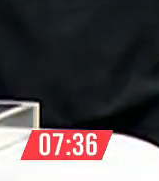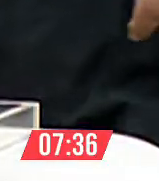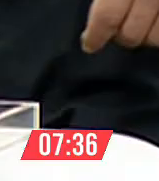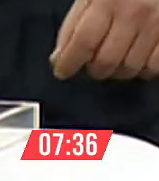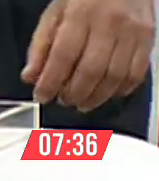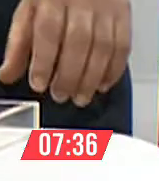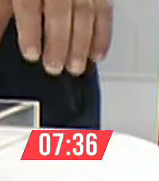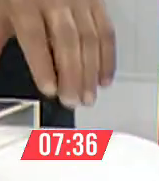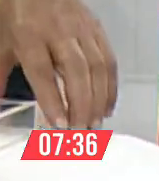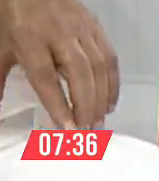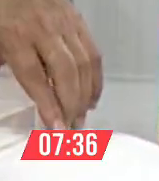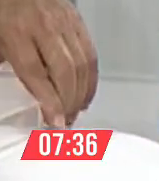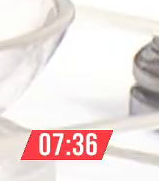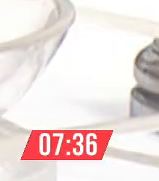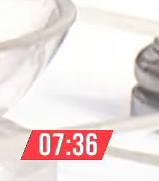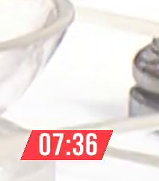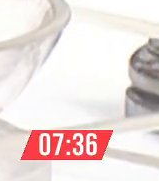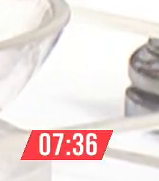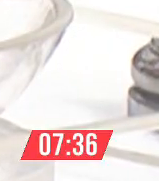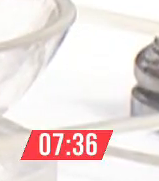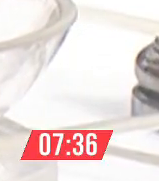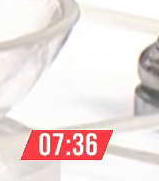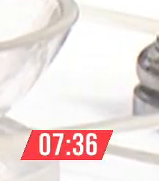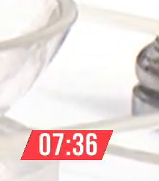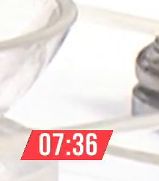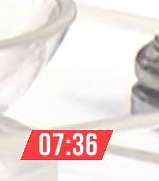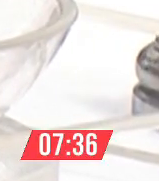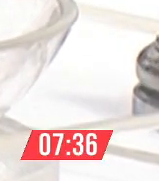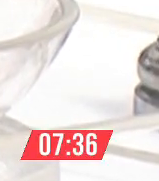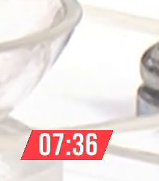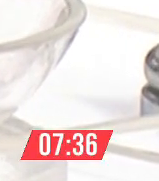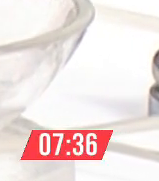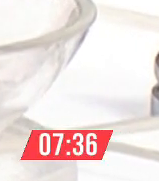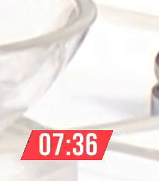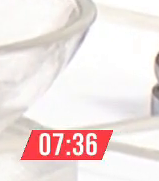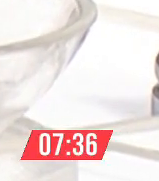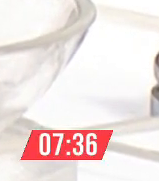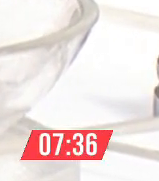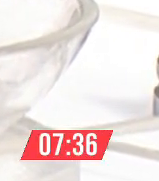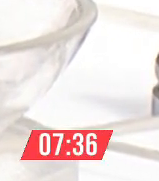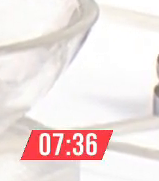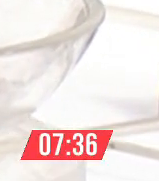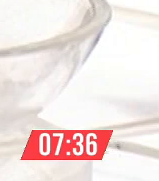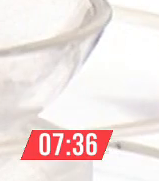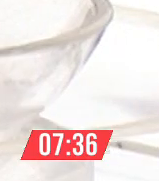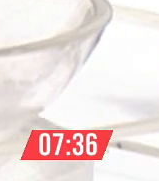para este sorteo de 620 millones de colones.